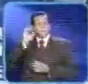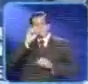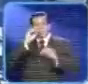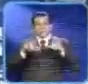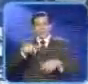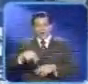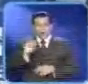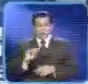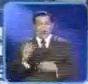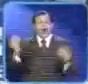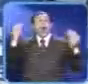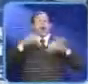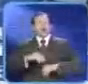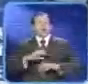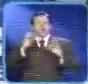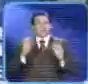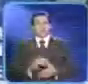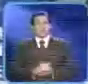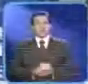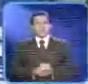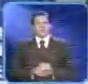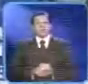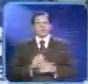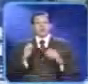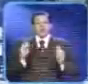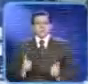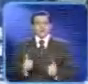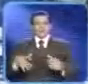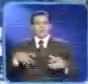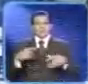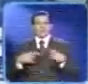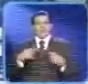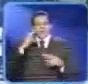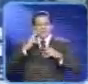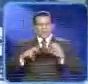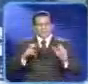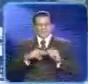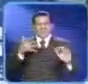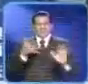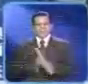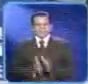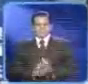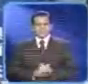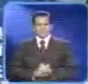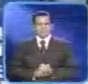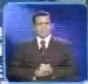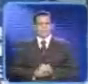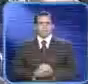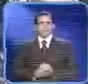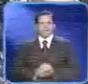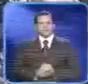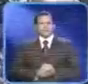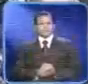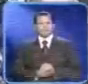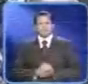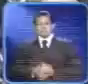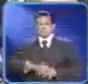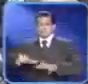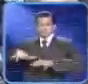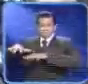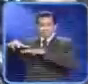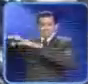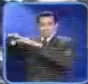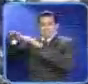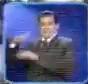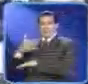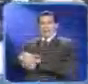este lunes se concretó un acuerdo que reiniciará las actividades. Revisemos las consecuencias del hecho. Montañas de desechos permanecen